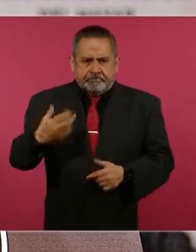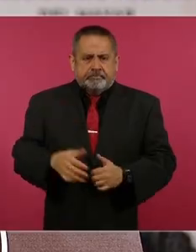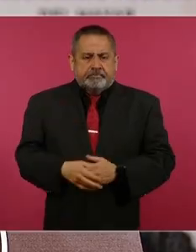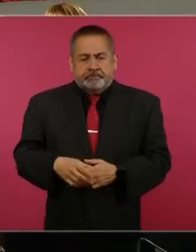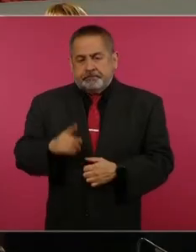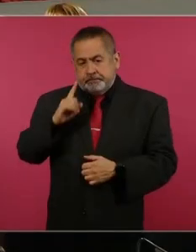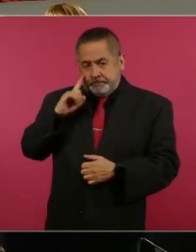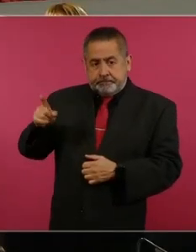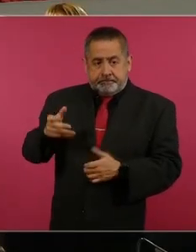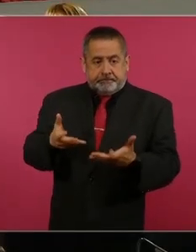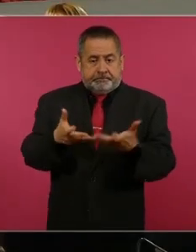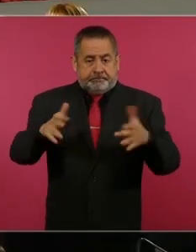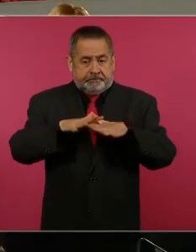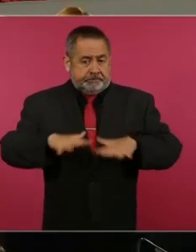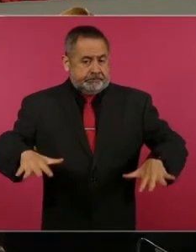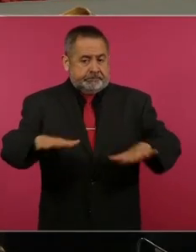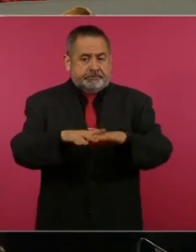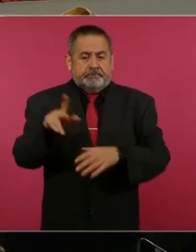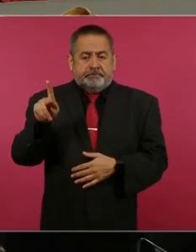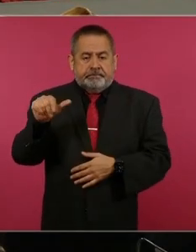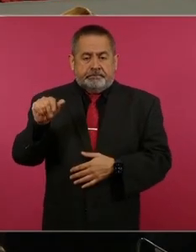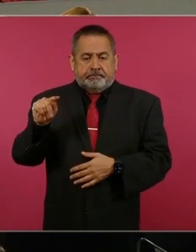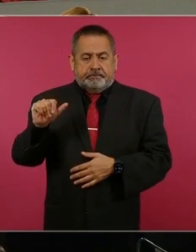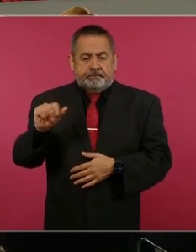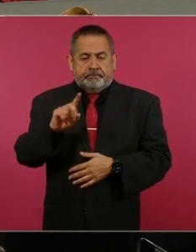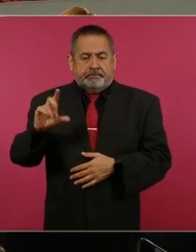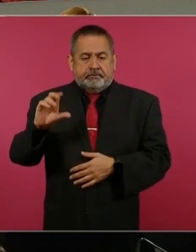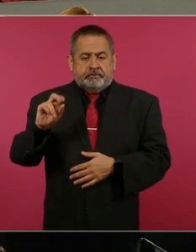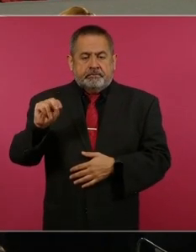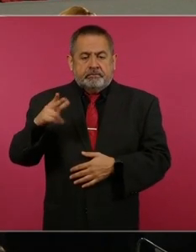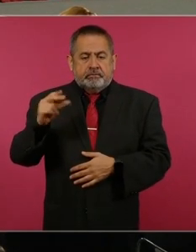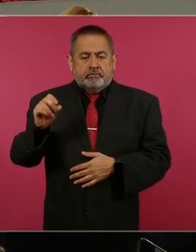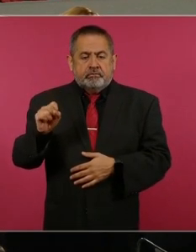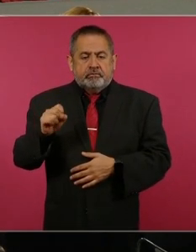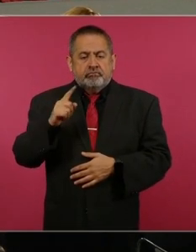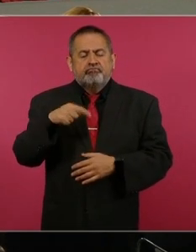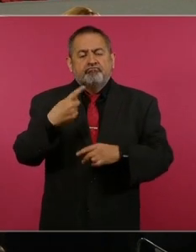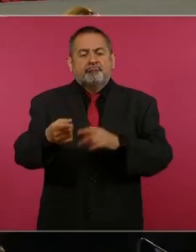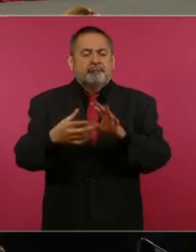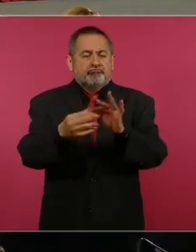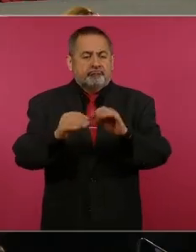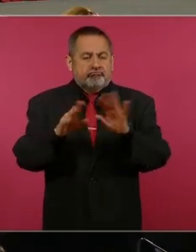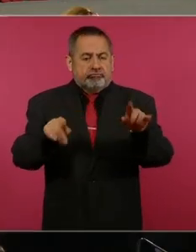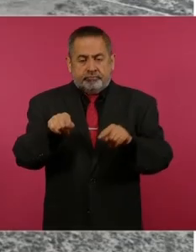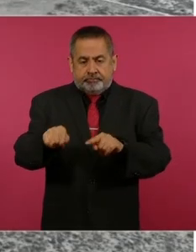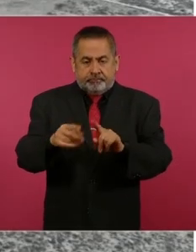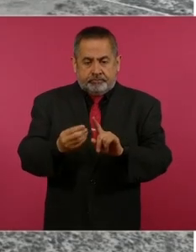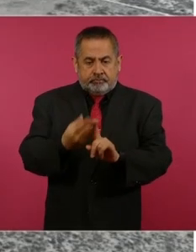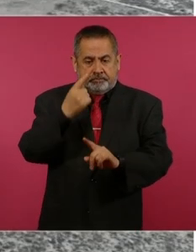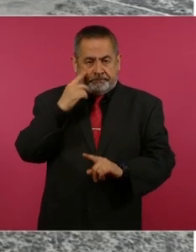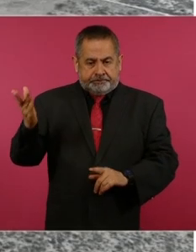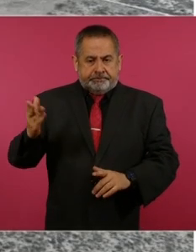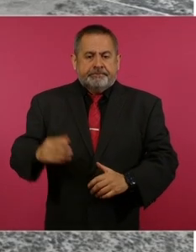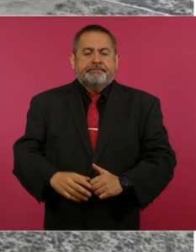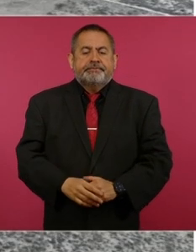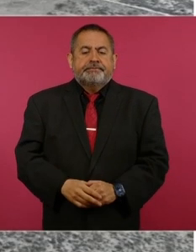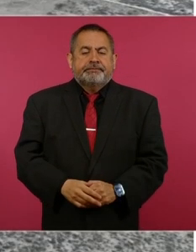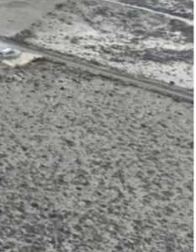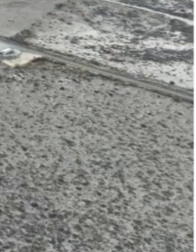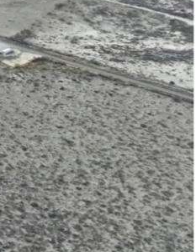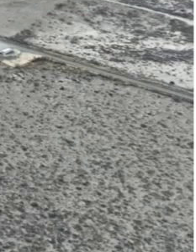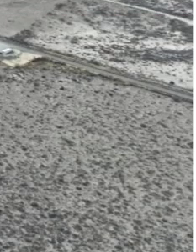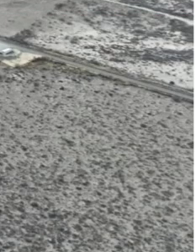es el terreno de Pasta de Conchos. Aquí lo que quiero destacar, ¿verdad?, en donde está la nueva bocamina, ¿verdad?, que es donde empiezan